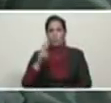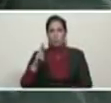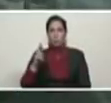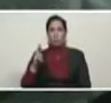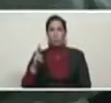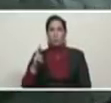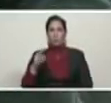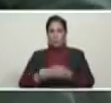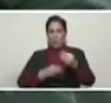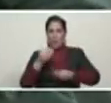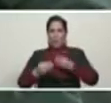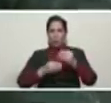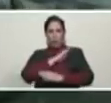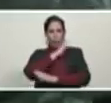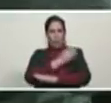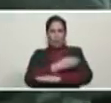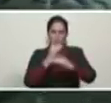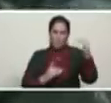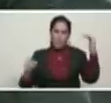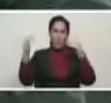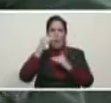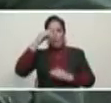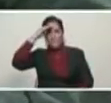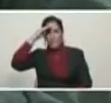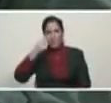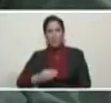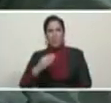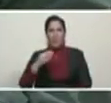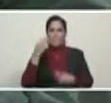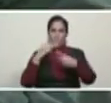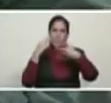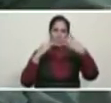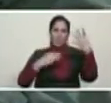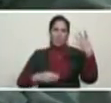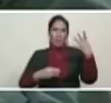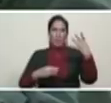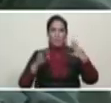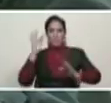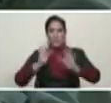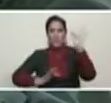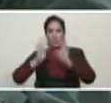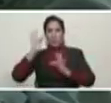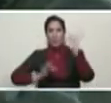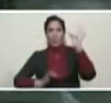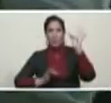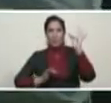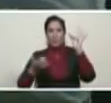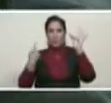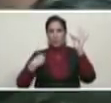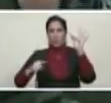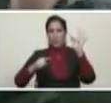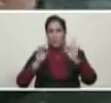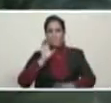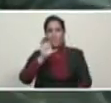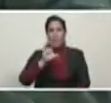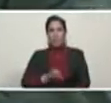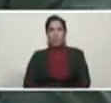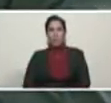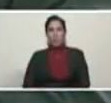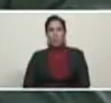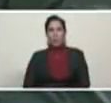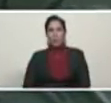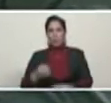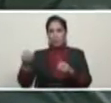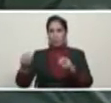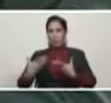moral, militar, material, física que tiene la patria y darnos la paz que